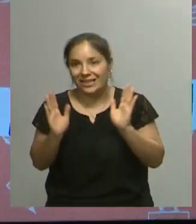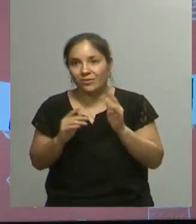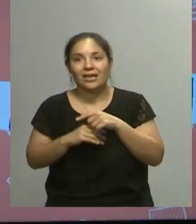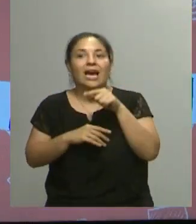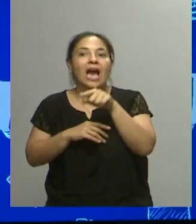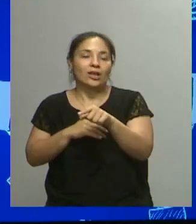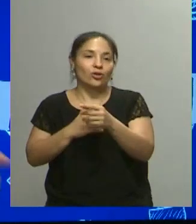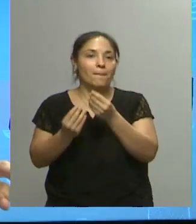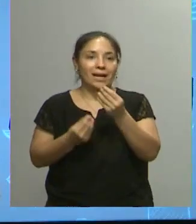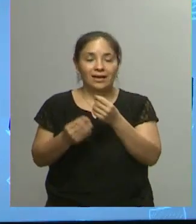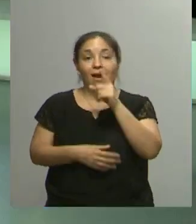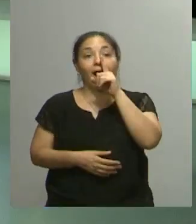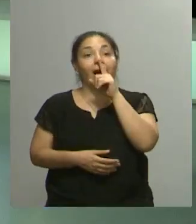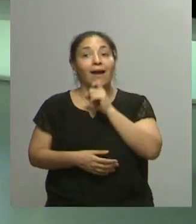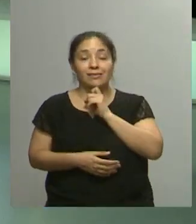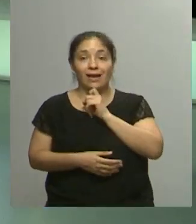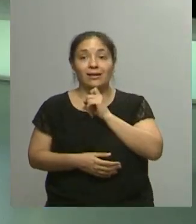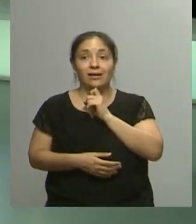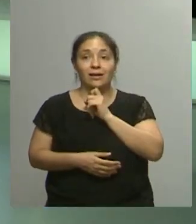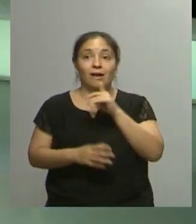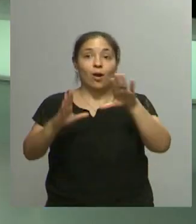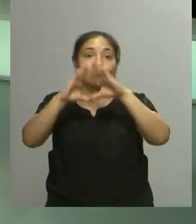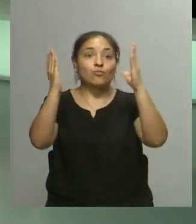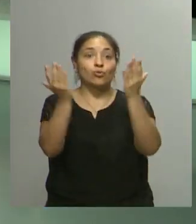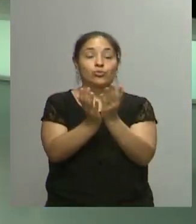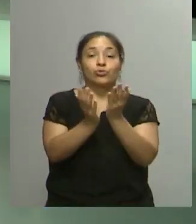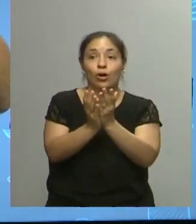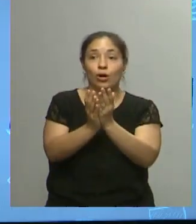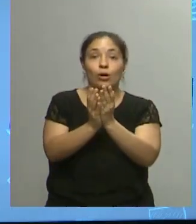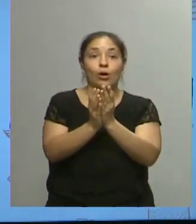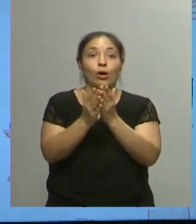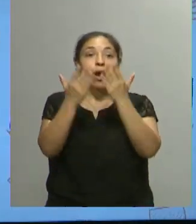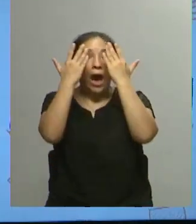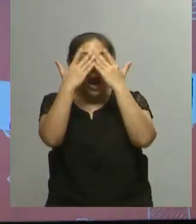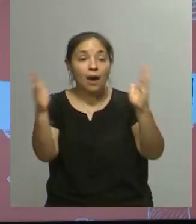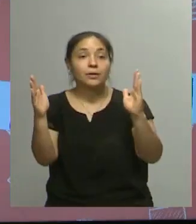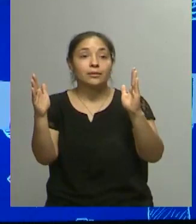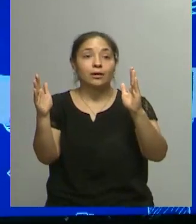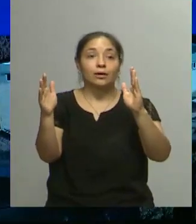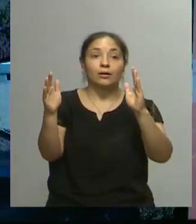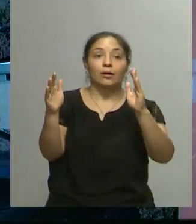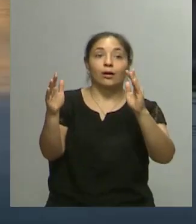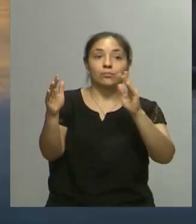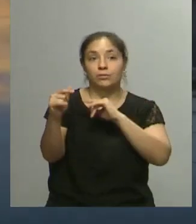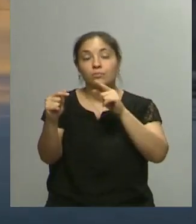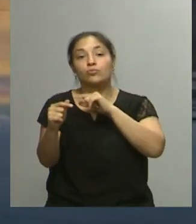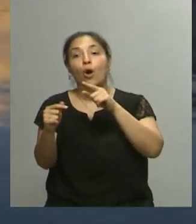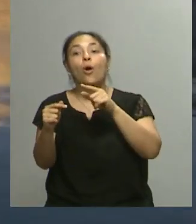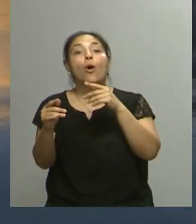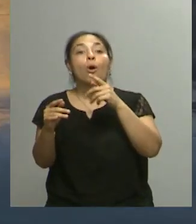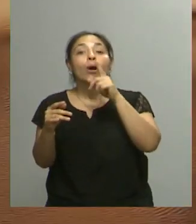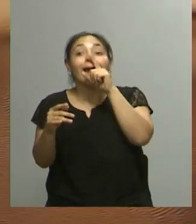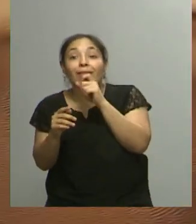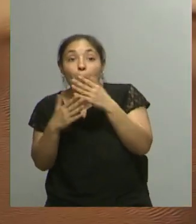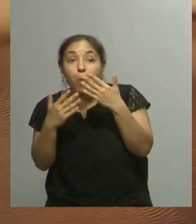sirve para que Qatar, que el mundo se abra a Qatar, sirve para que Qatar se abra al mundo, bueno, bienvenido sea.